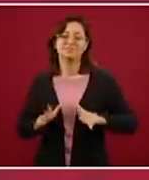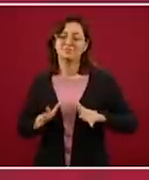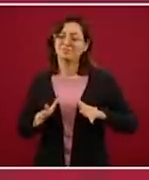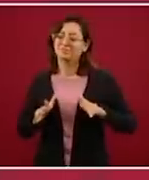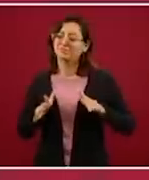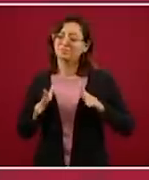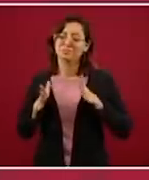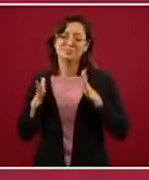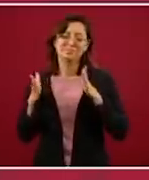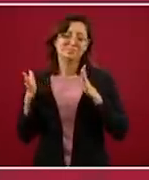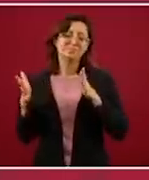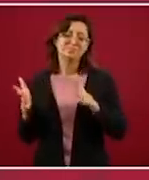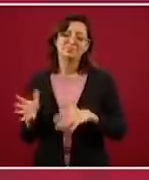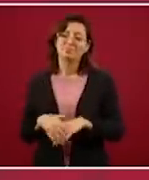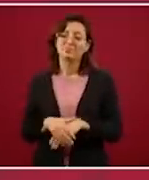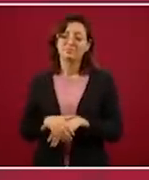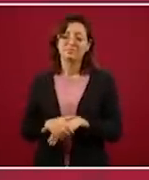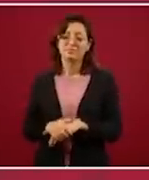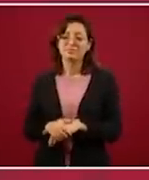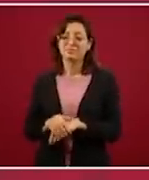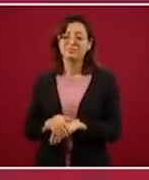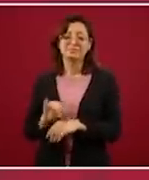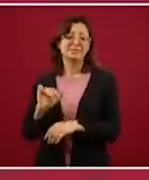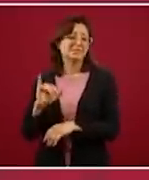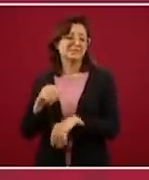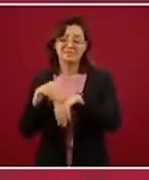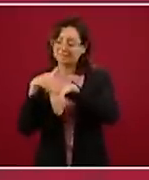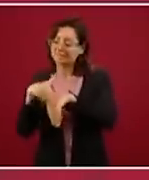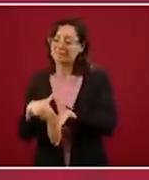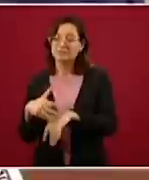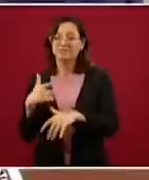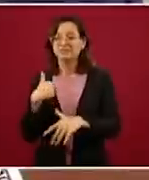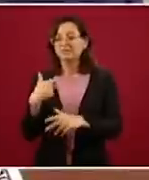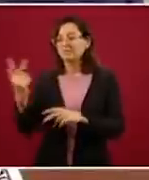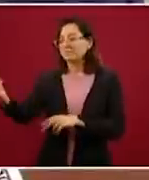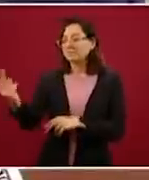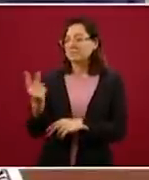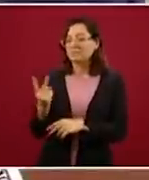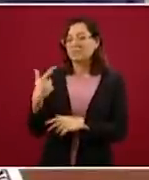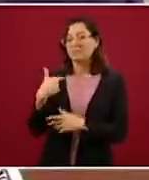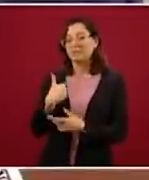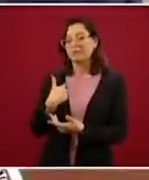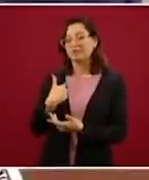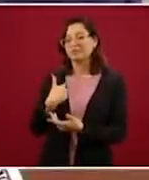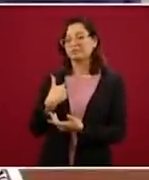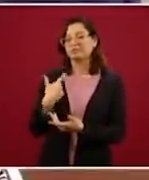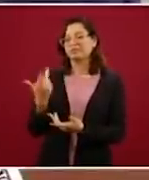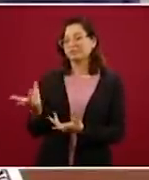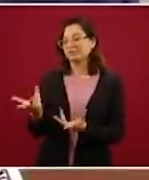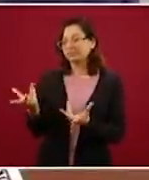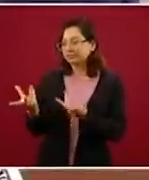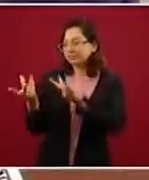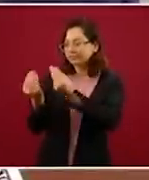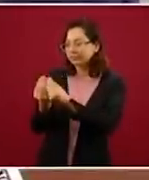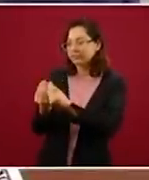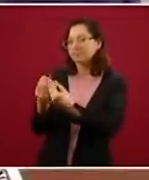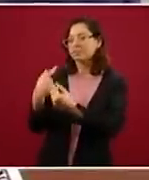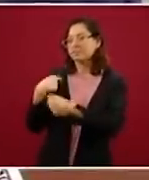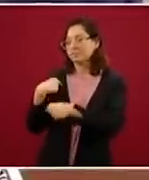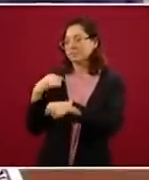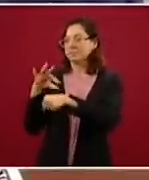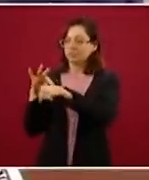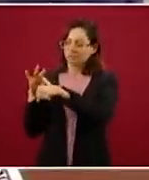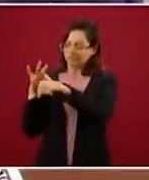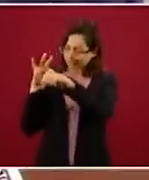pues vino y como se trataba de ella, con ella y con estas personas los llevé hasta